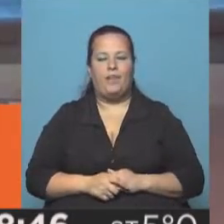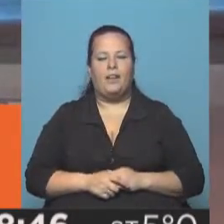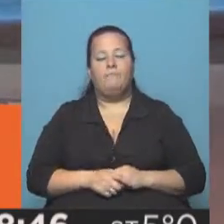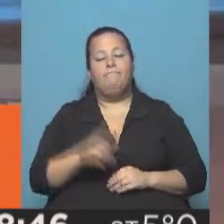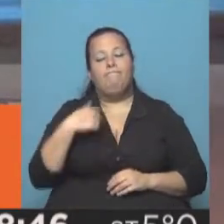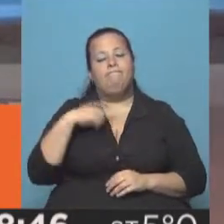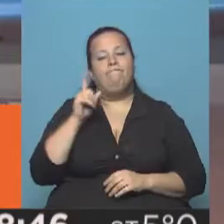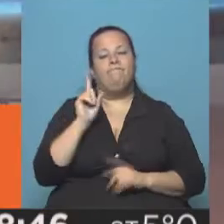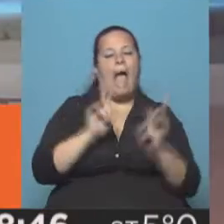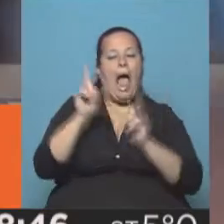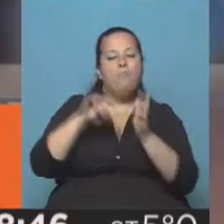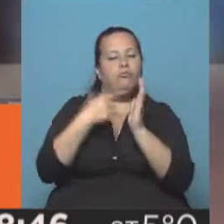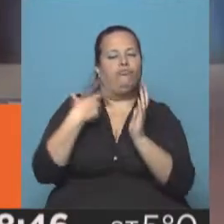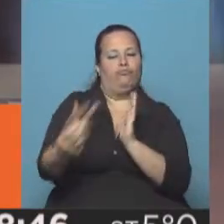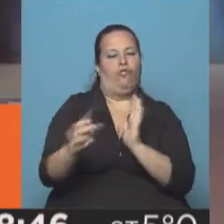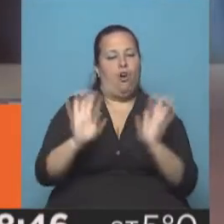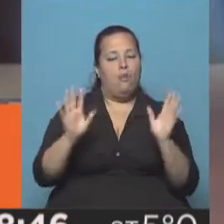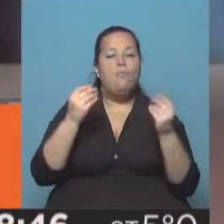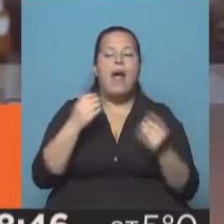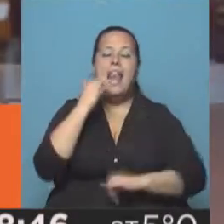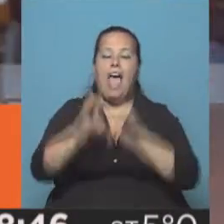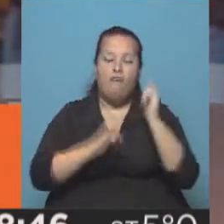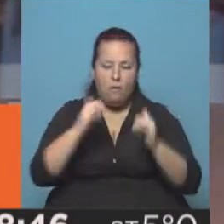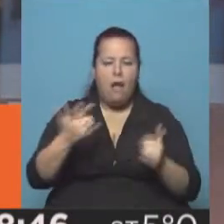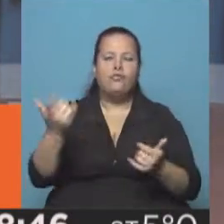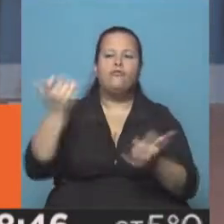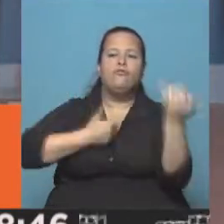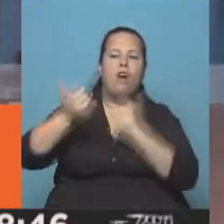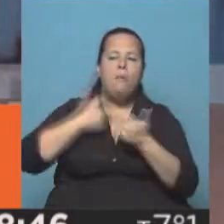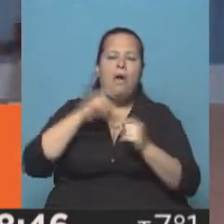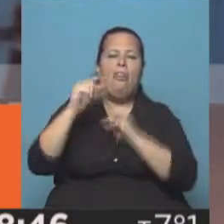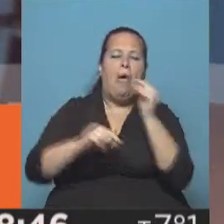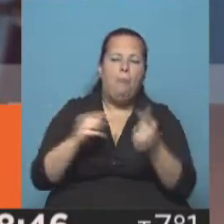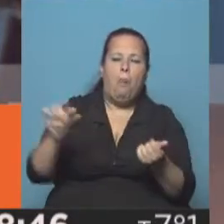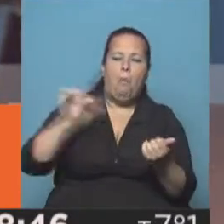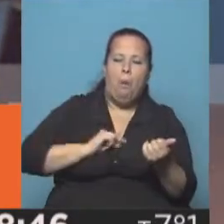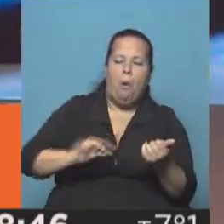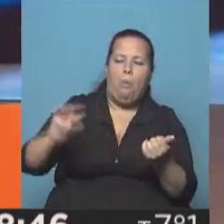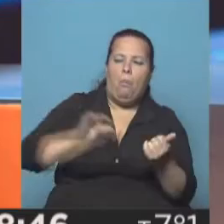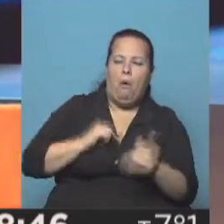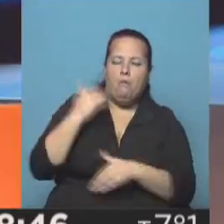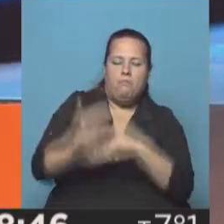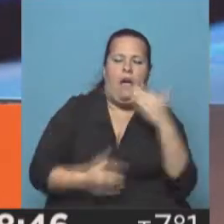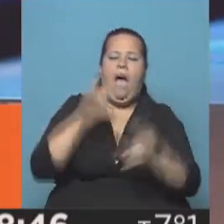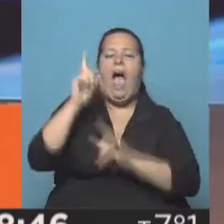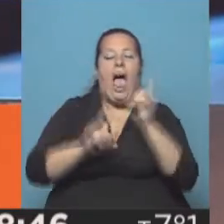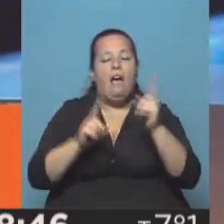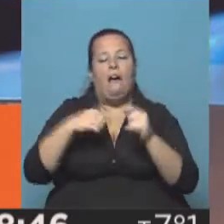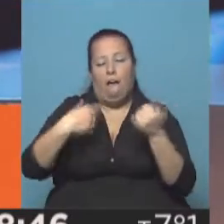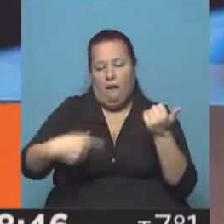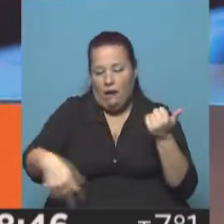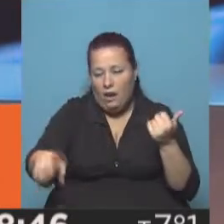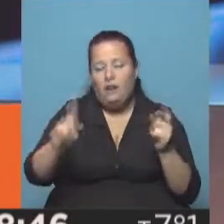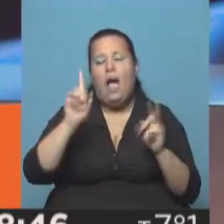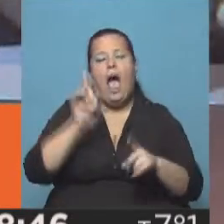objetando algunos puntos o sea la información la hemos recibido con cuentagotas a través del tiempo y hay algunas a través de estos días